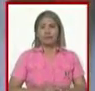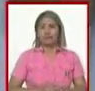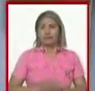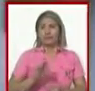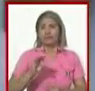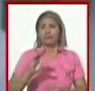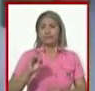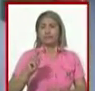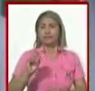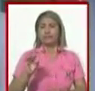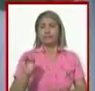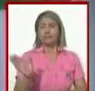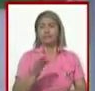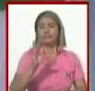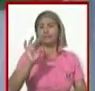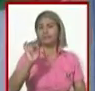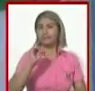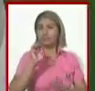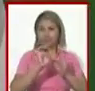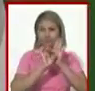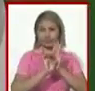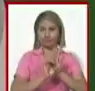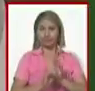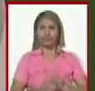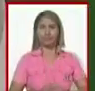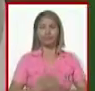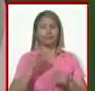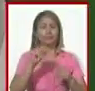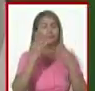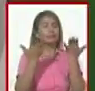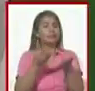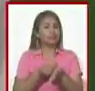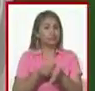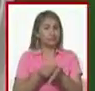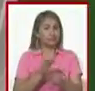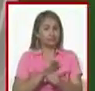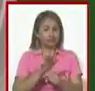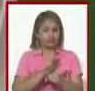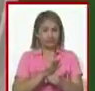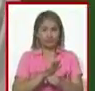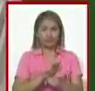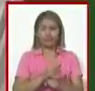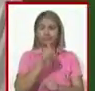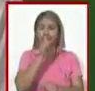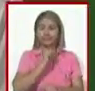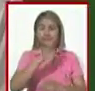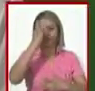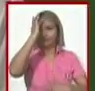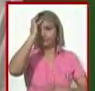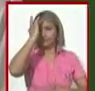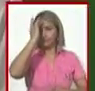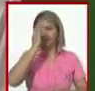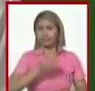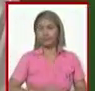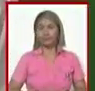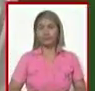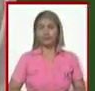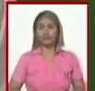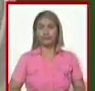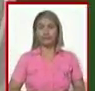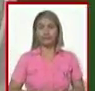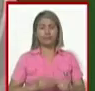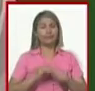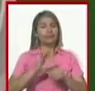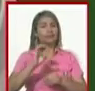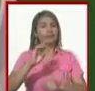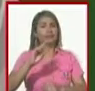8, por ejemplo, para los hemofílicos. Que no hay recursos económicos suficientes para soportar enfermedades como aquellas. Enfermedades